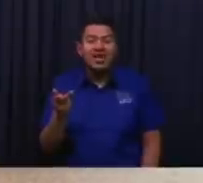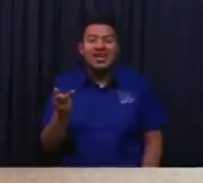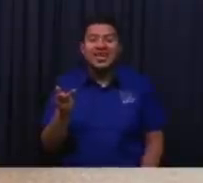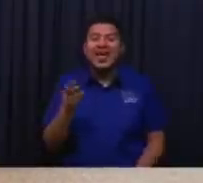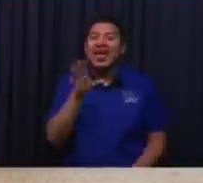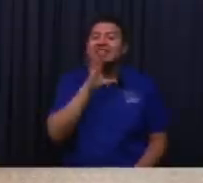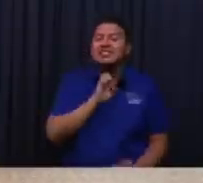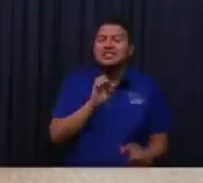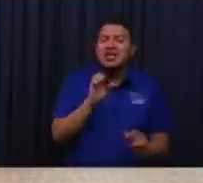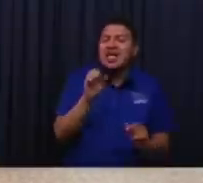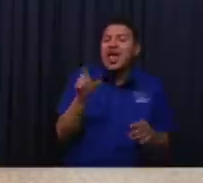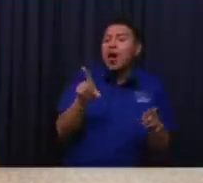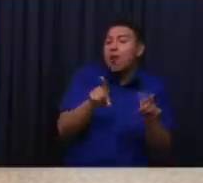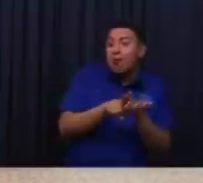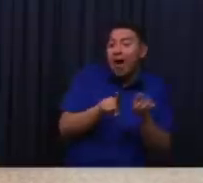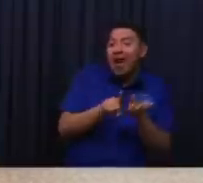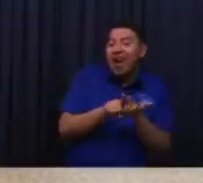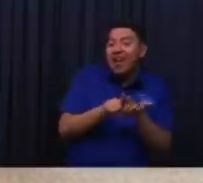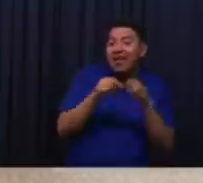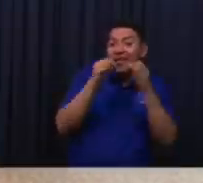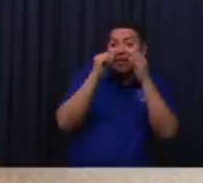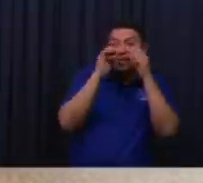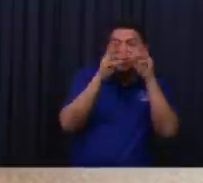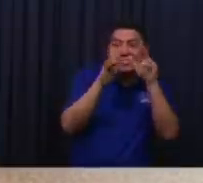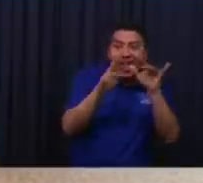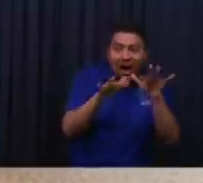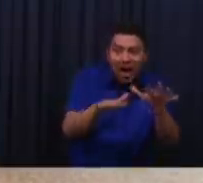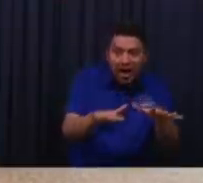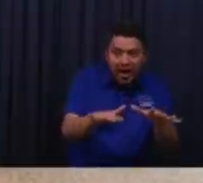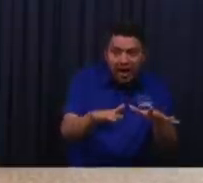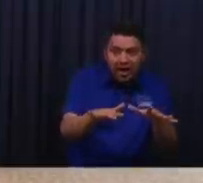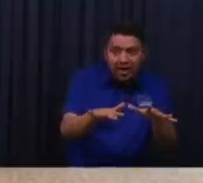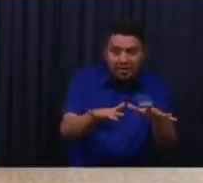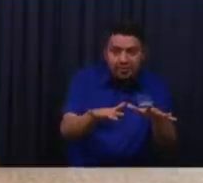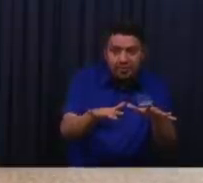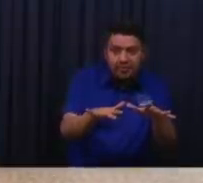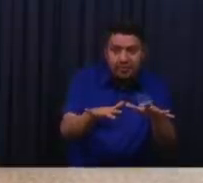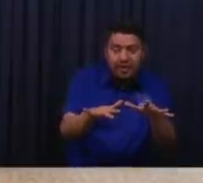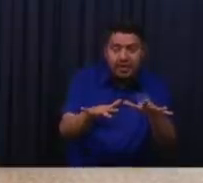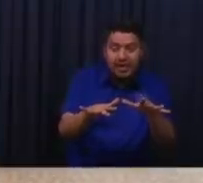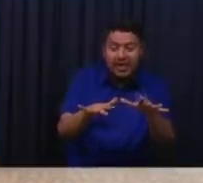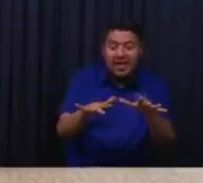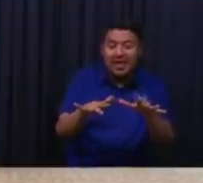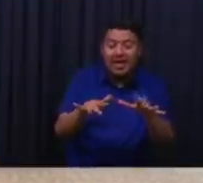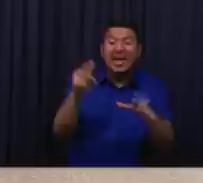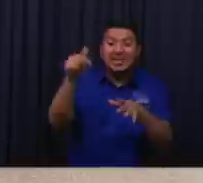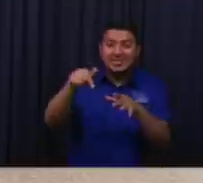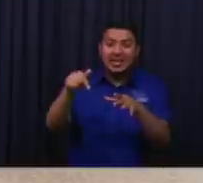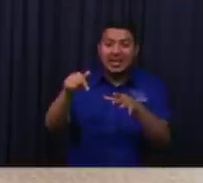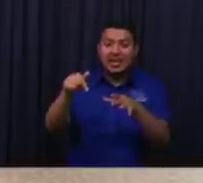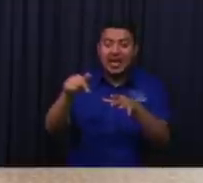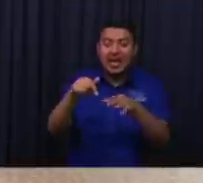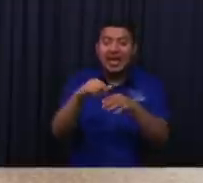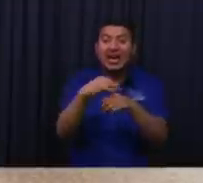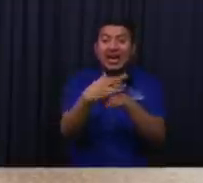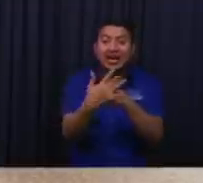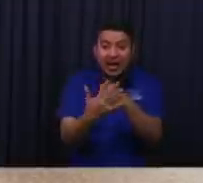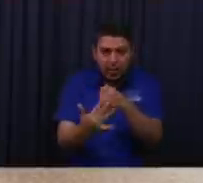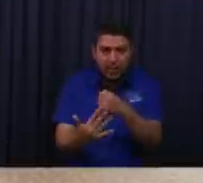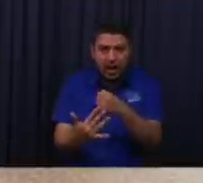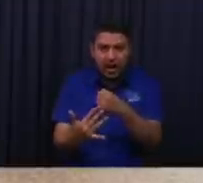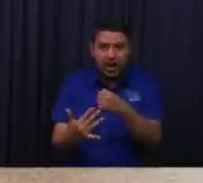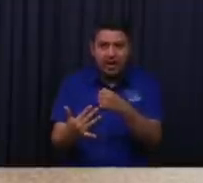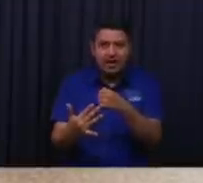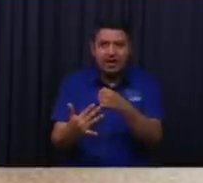El dicho líquido procede de los racimos de uvas. El vino procede de los racimos. Hay que